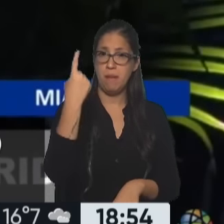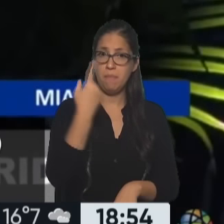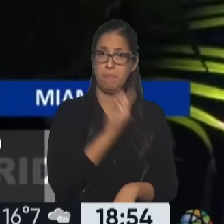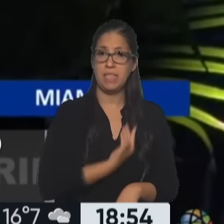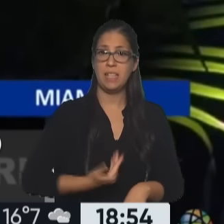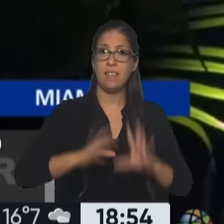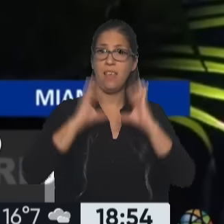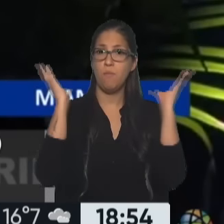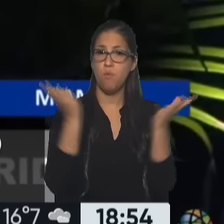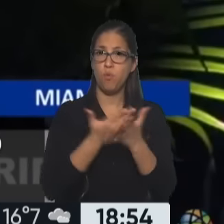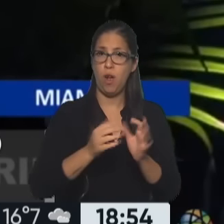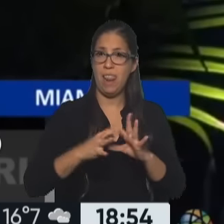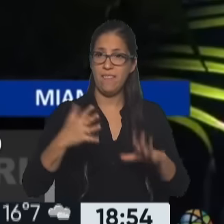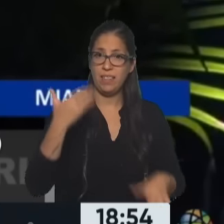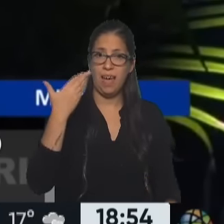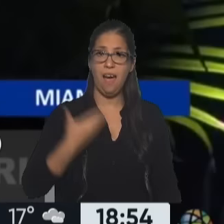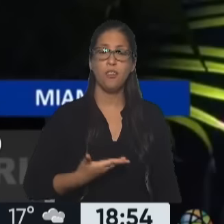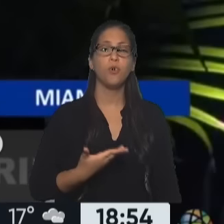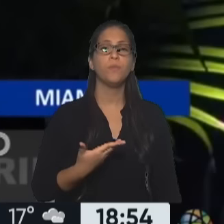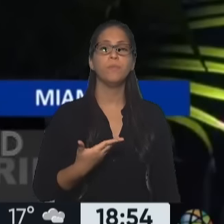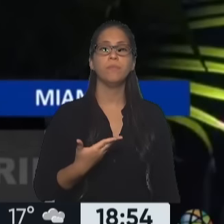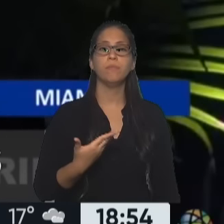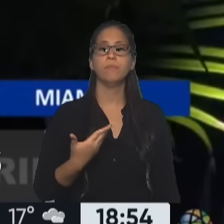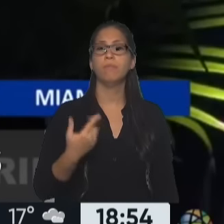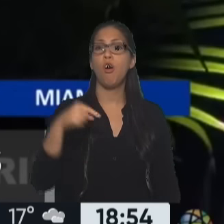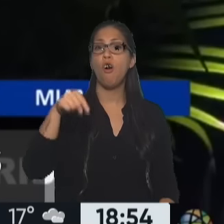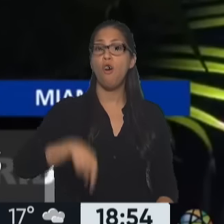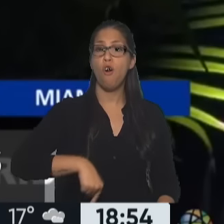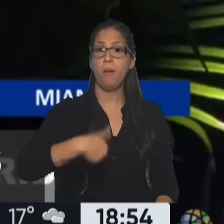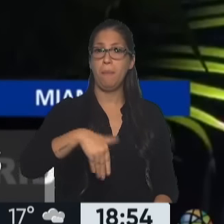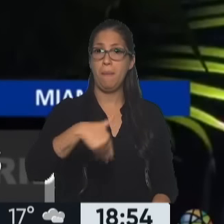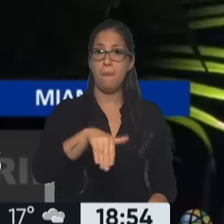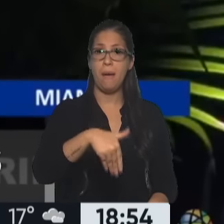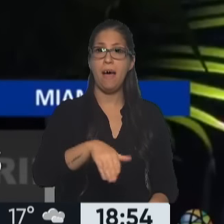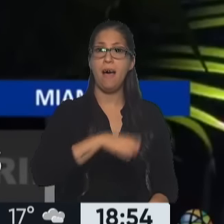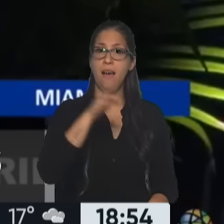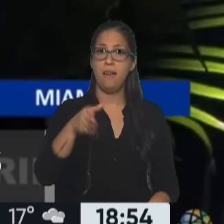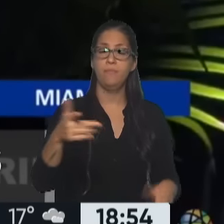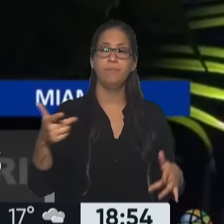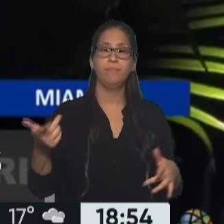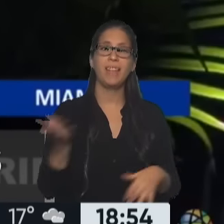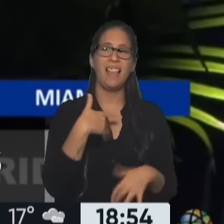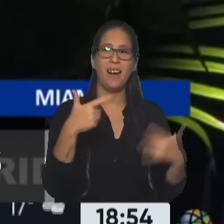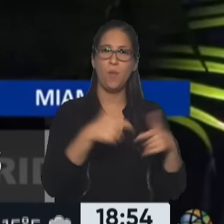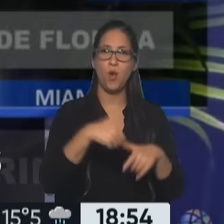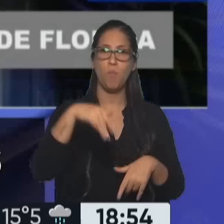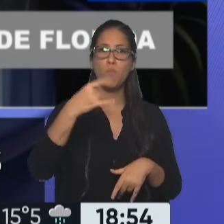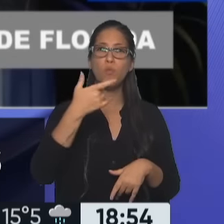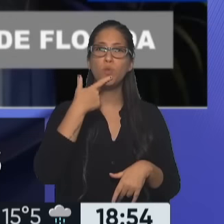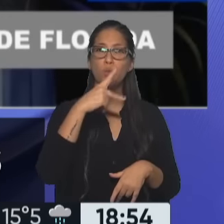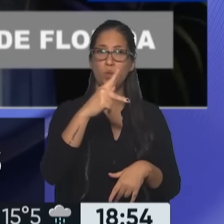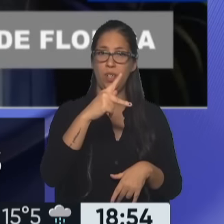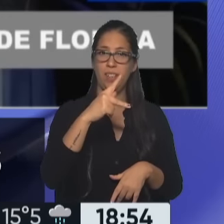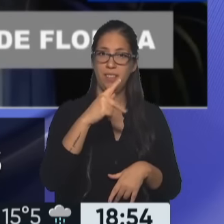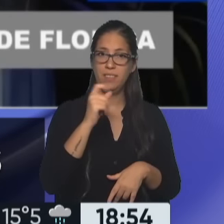la humanidad. Como parte de su agenda oficial, hoy el presidente argentino se reunió con Elon Musk en Texas, con